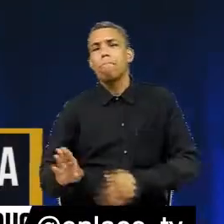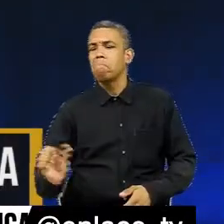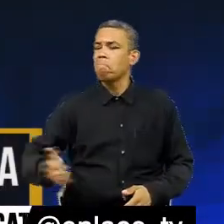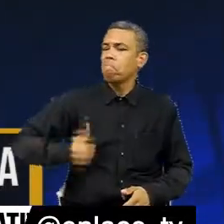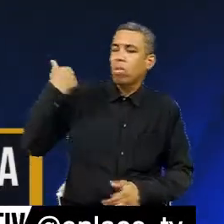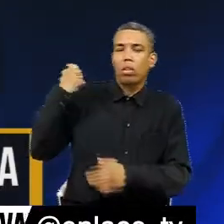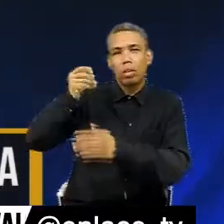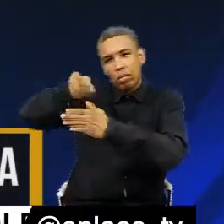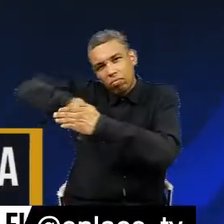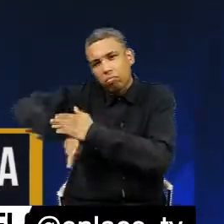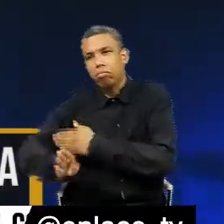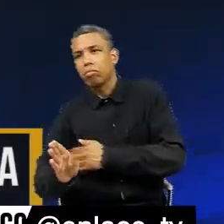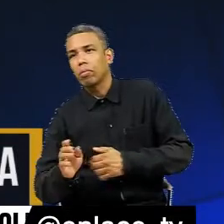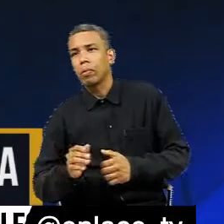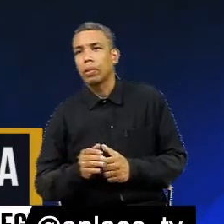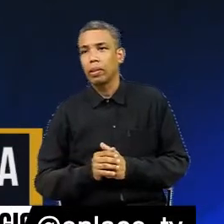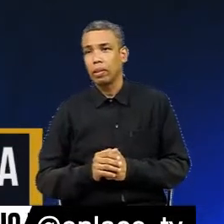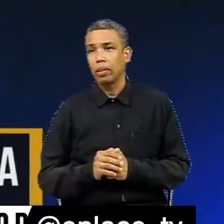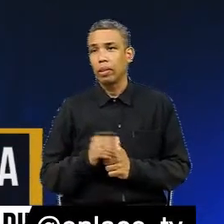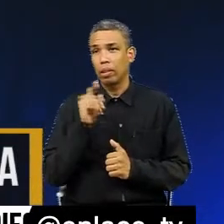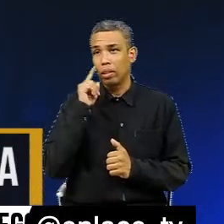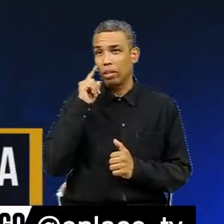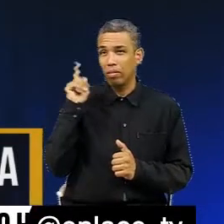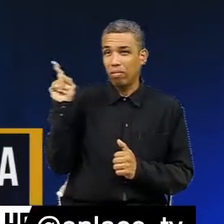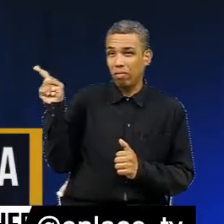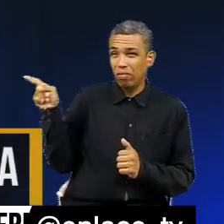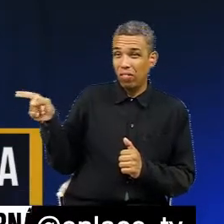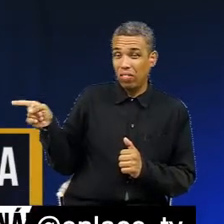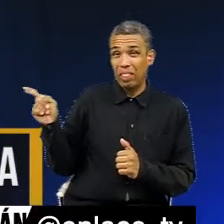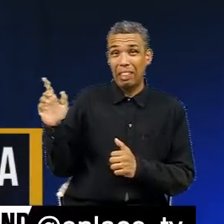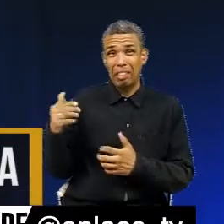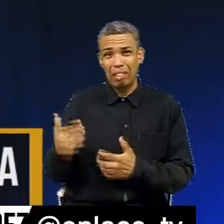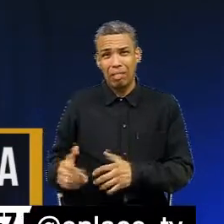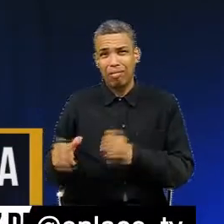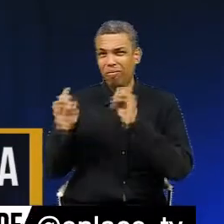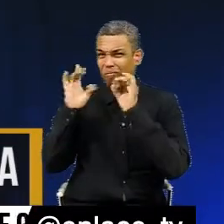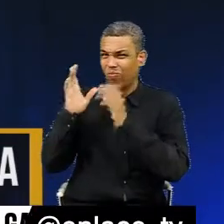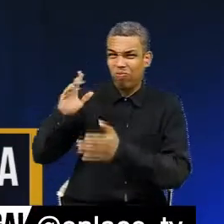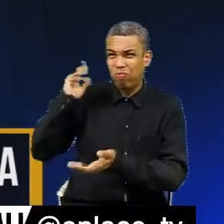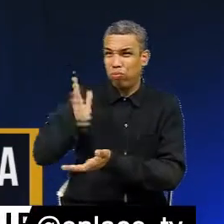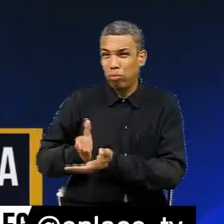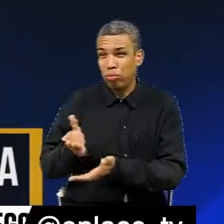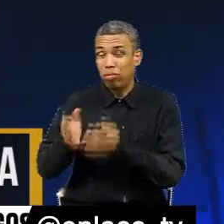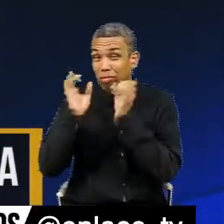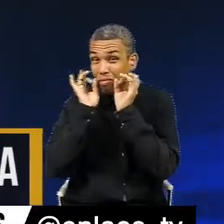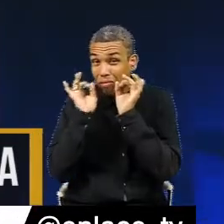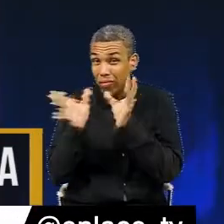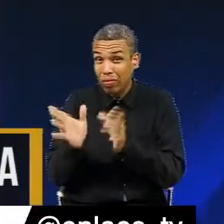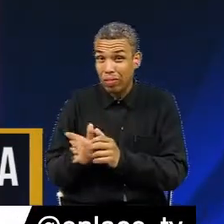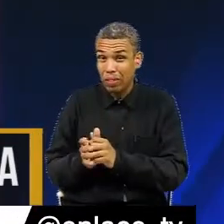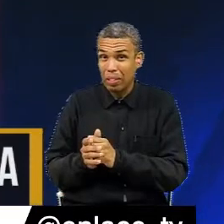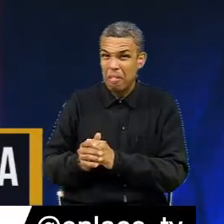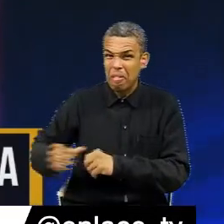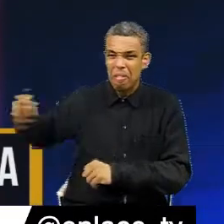en su brazo y en su cabeza. Las heridas fueron de tal consideración que hubo